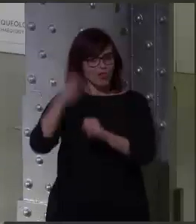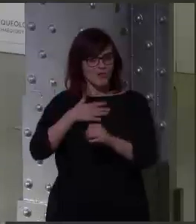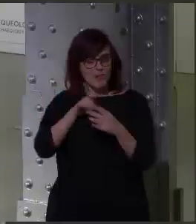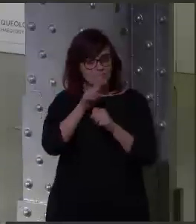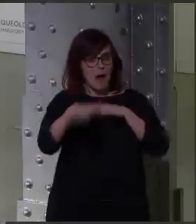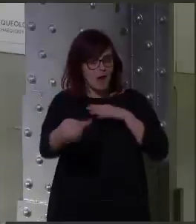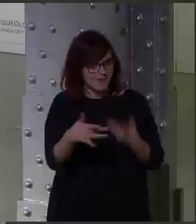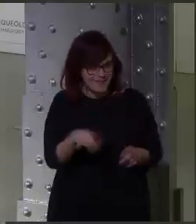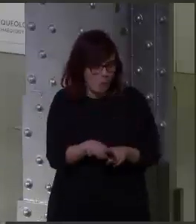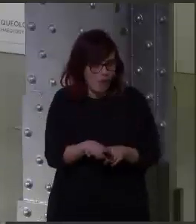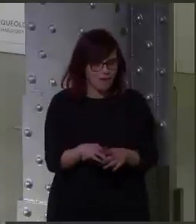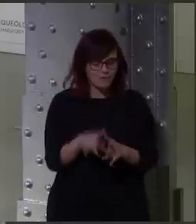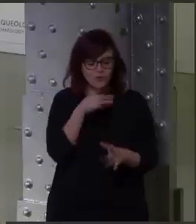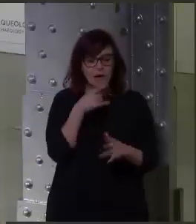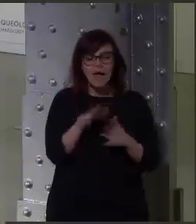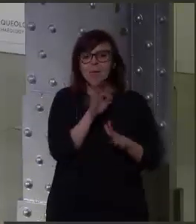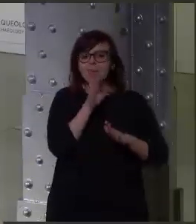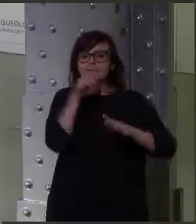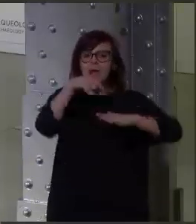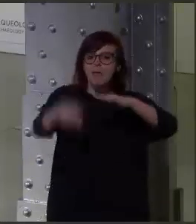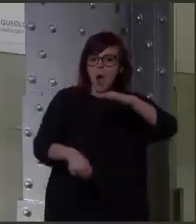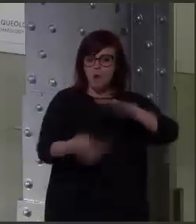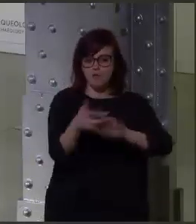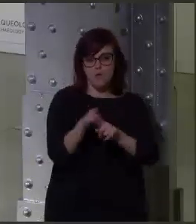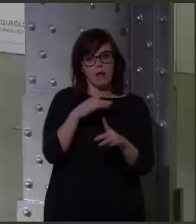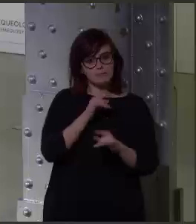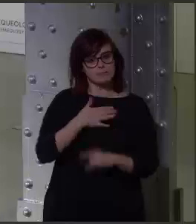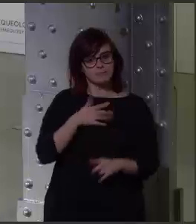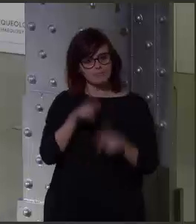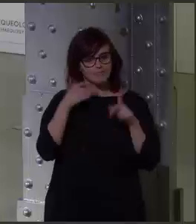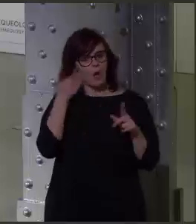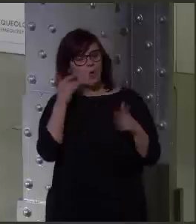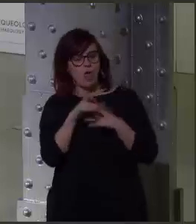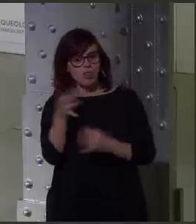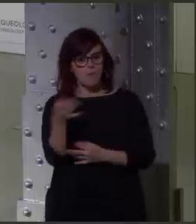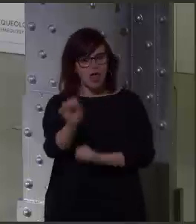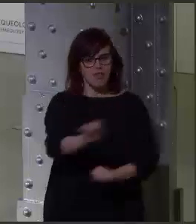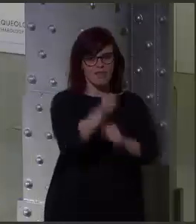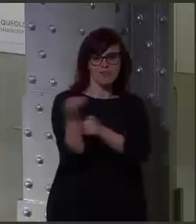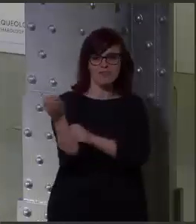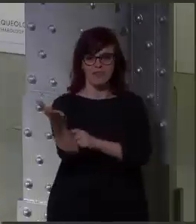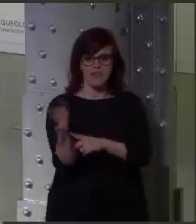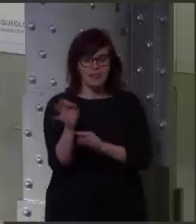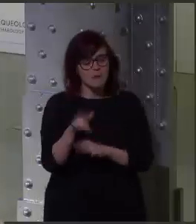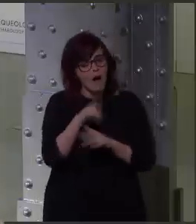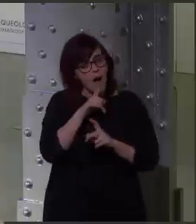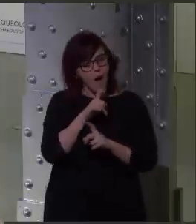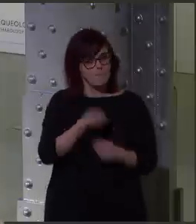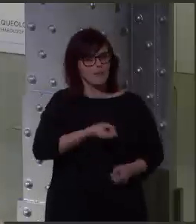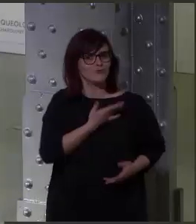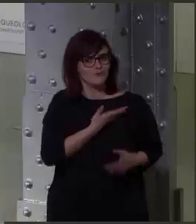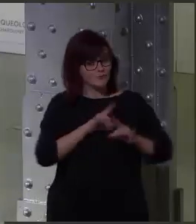que pasa debajo del agua, y igual por eso tenemos también que poner pasión especial, ¿no?